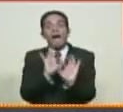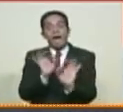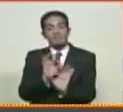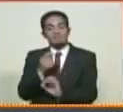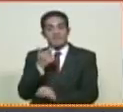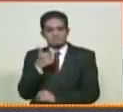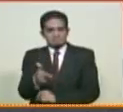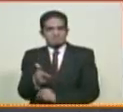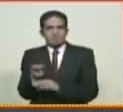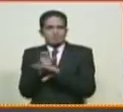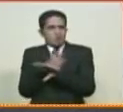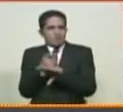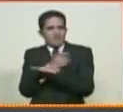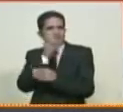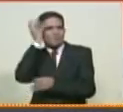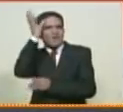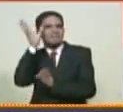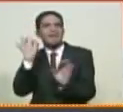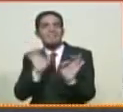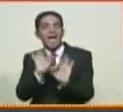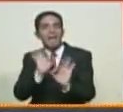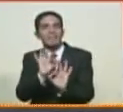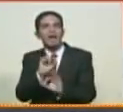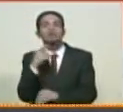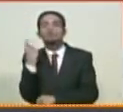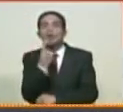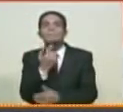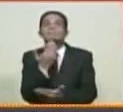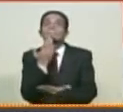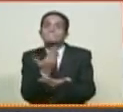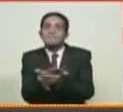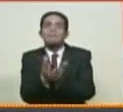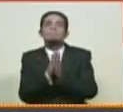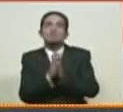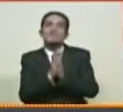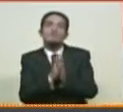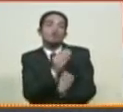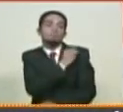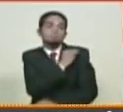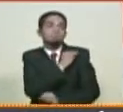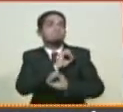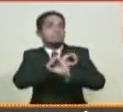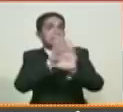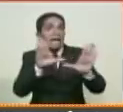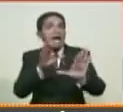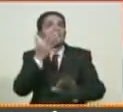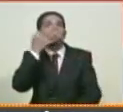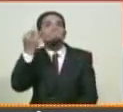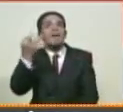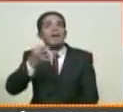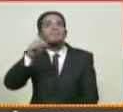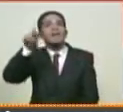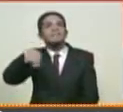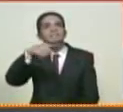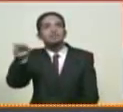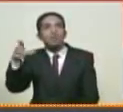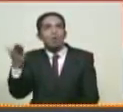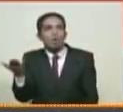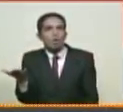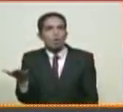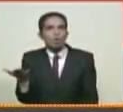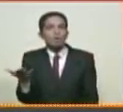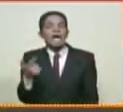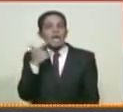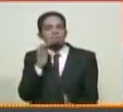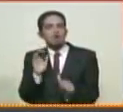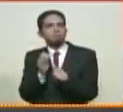de Venezuela. El gobierno de Venezuela lo que pide es que aclaren si eso es cierto y que investiguen, es lo lógico. Si llegara